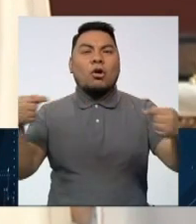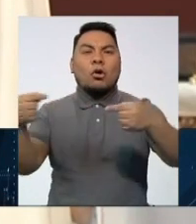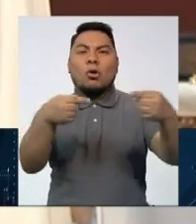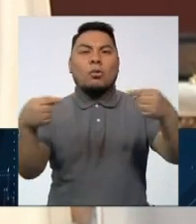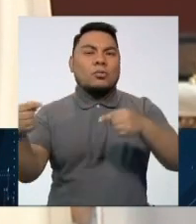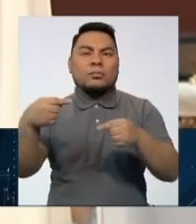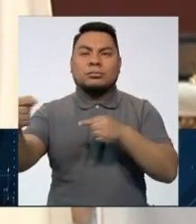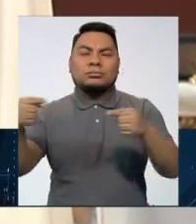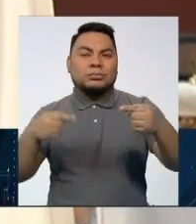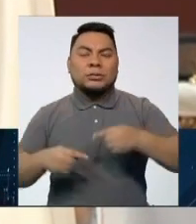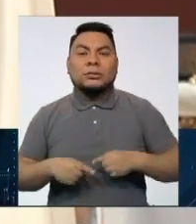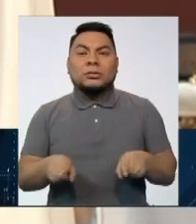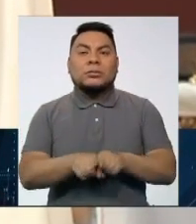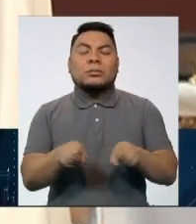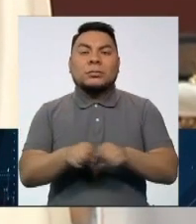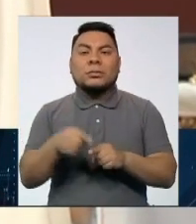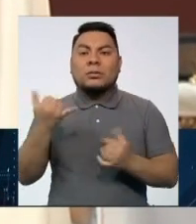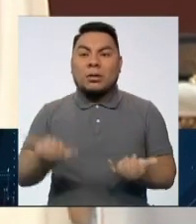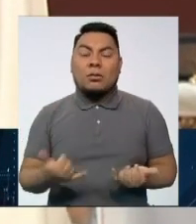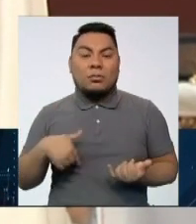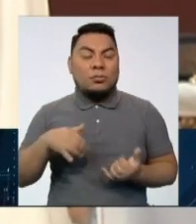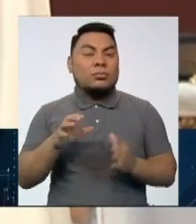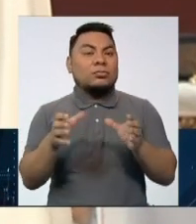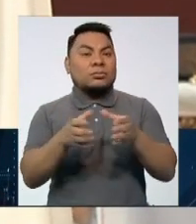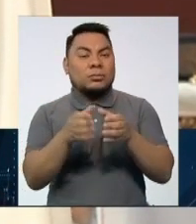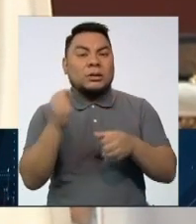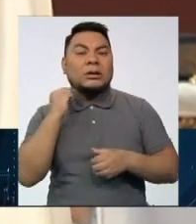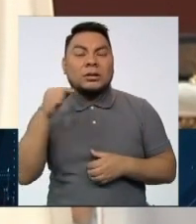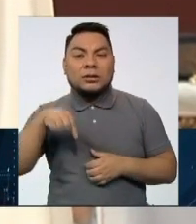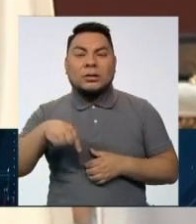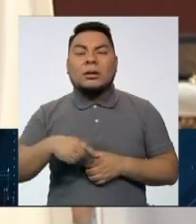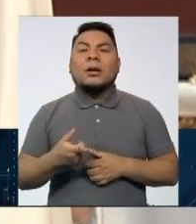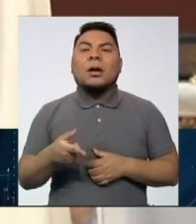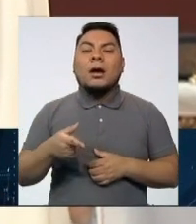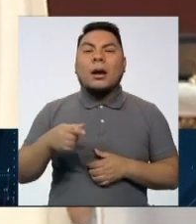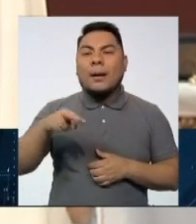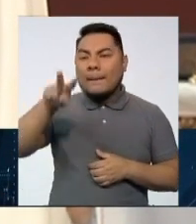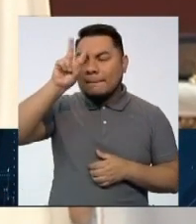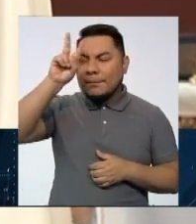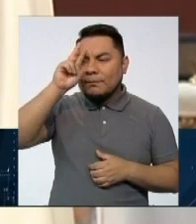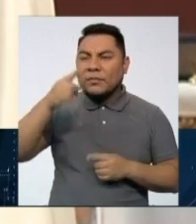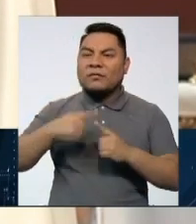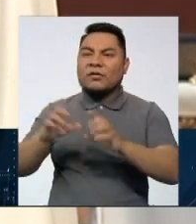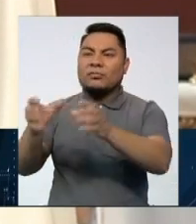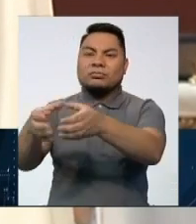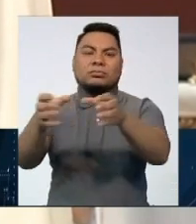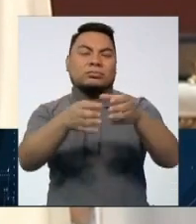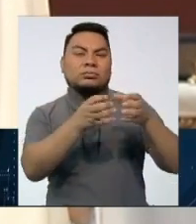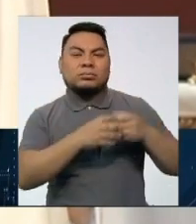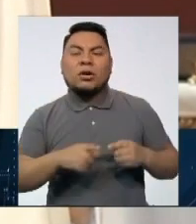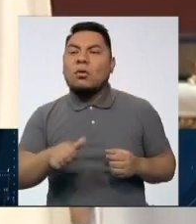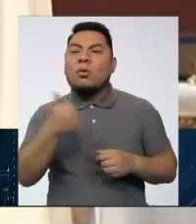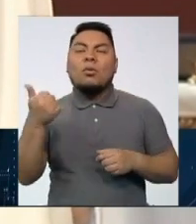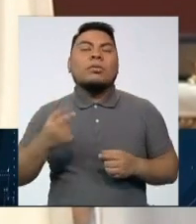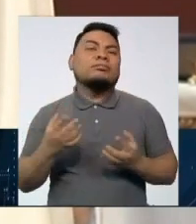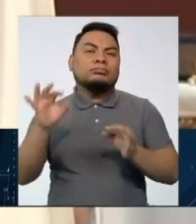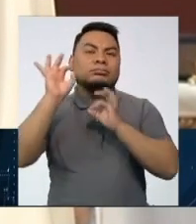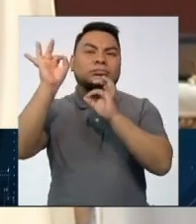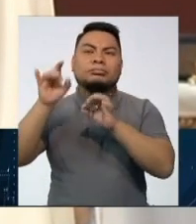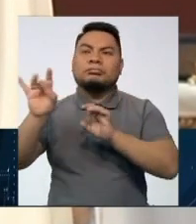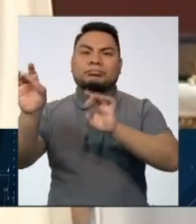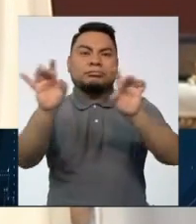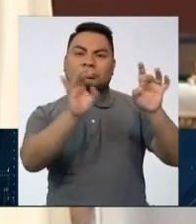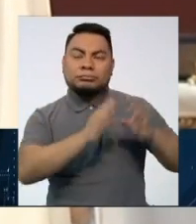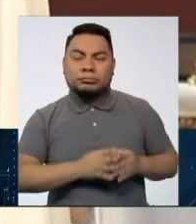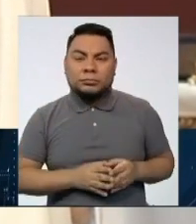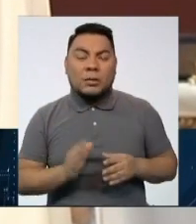La raigambre católica de nuestro país cede a la pluralidad de ofertas religiosas de otros orígenes.